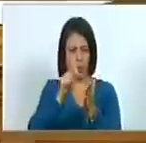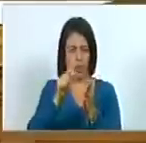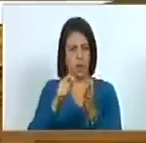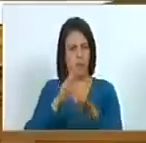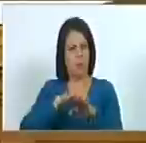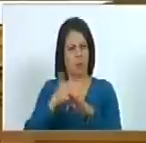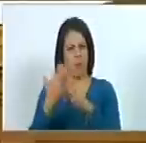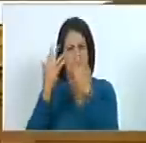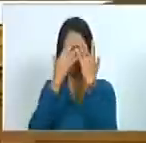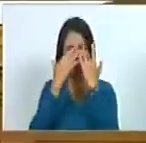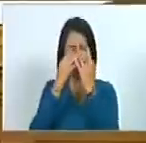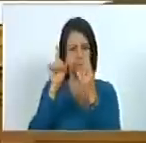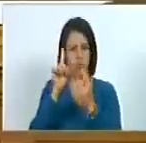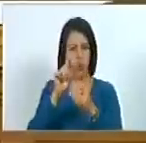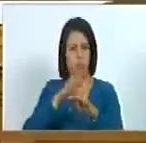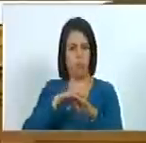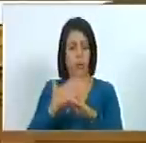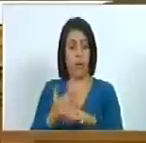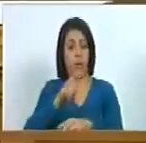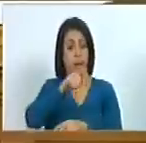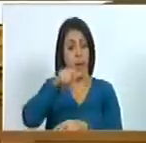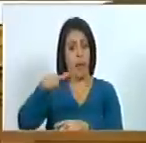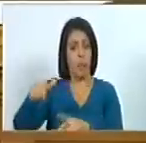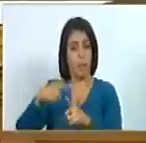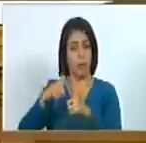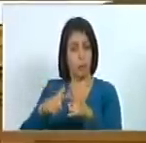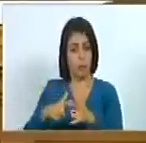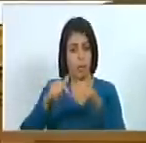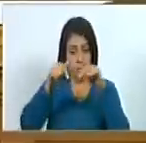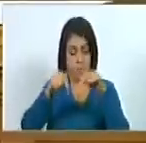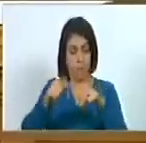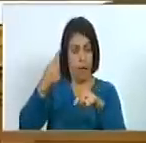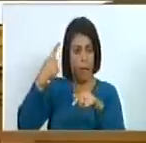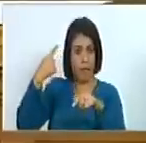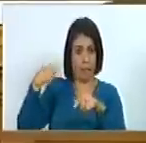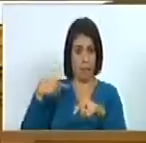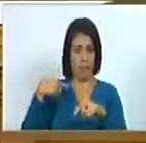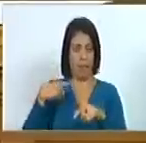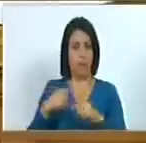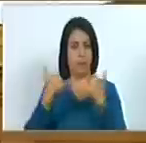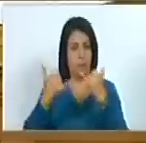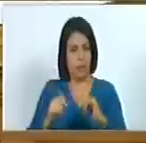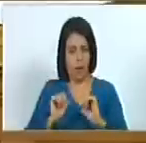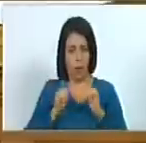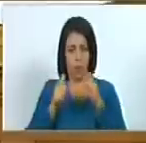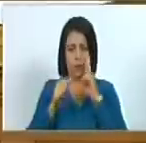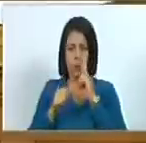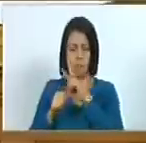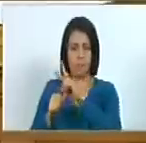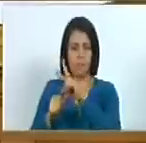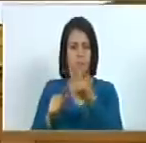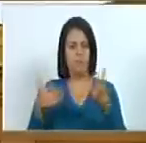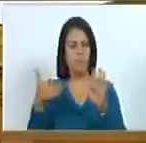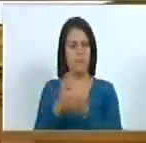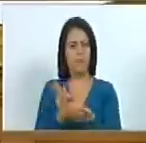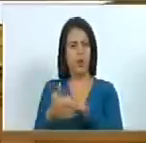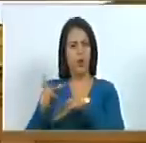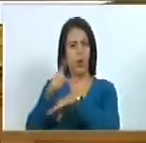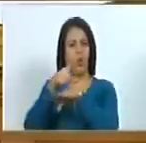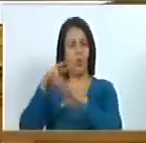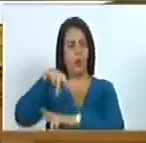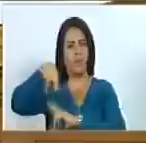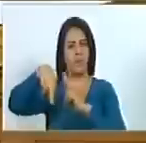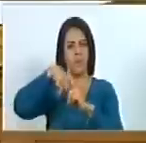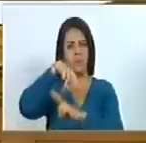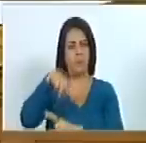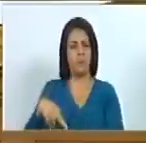a caer en ese chantaje? Porque la gente, a partir de ayer, ya empieza a ver de qué manera el gobierno